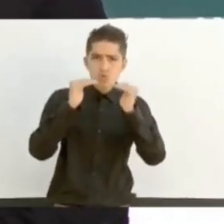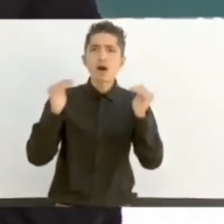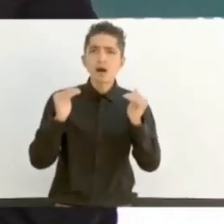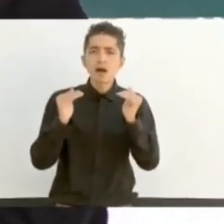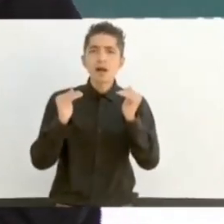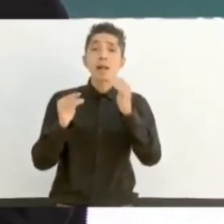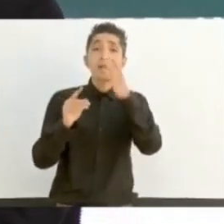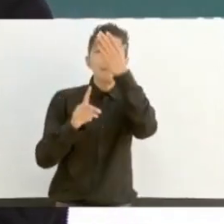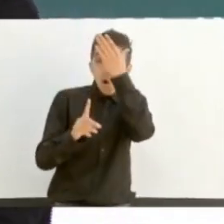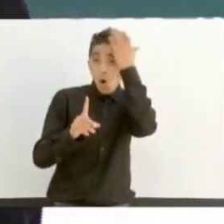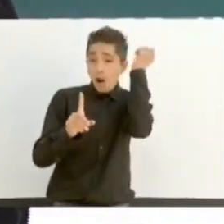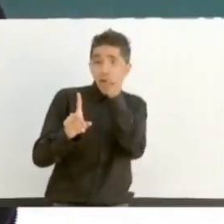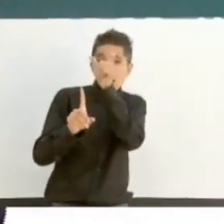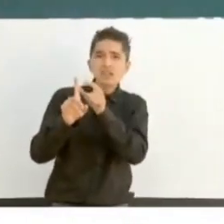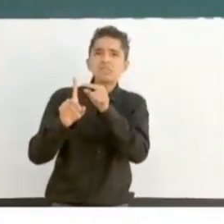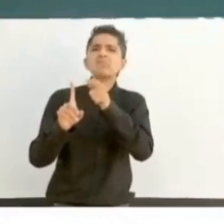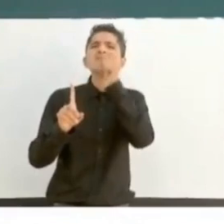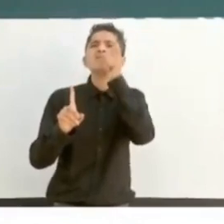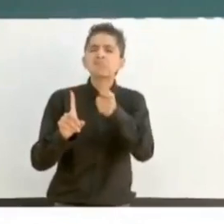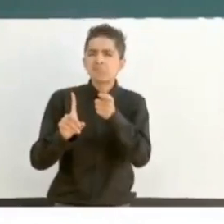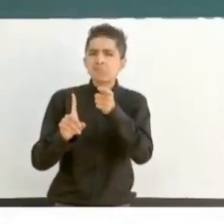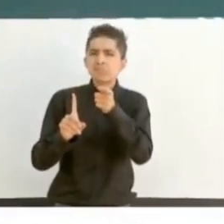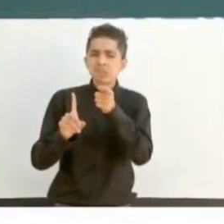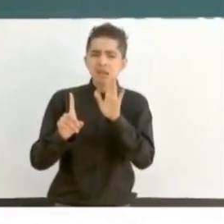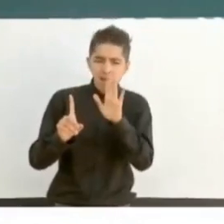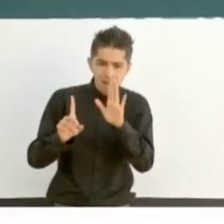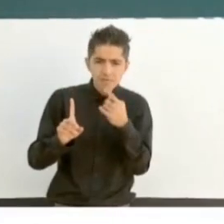que debían